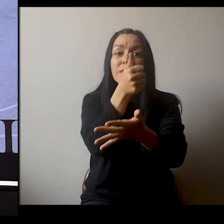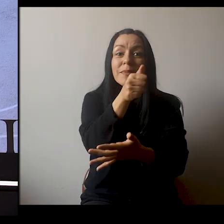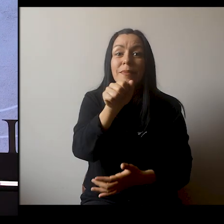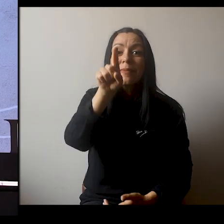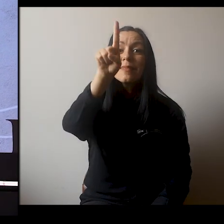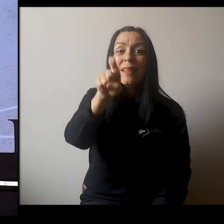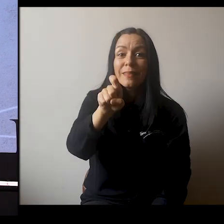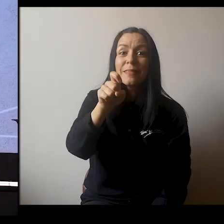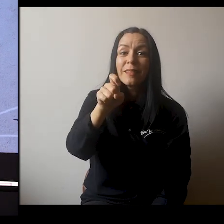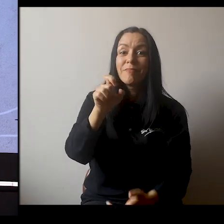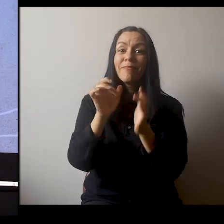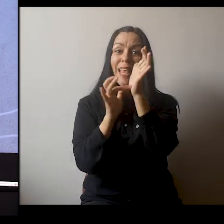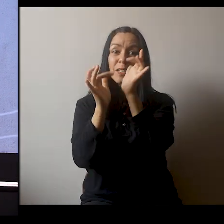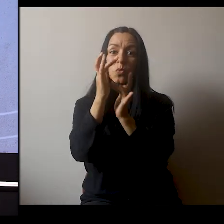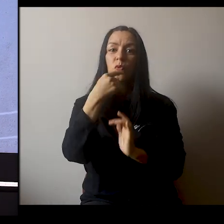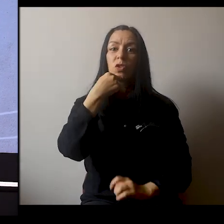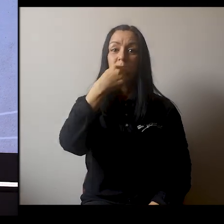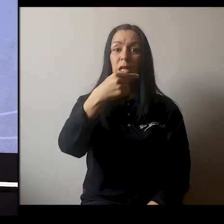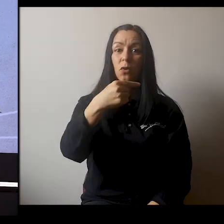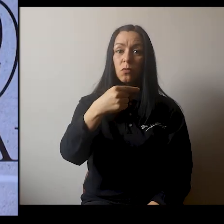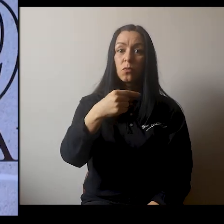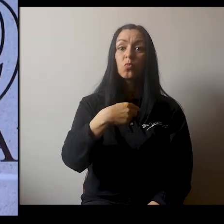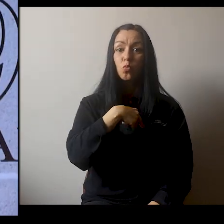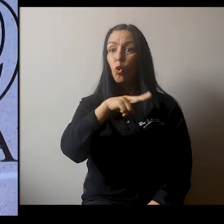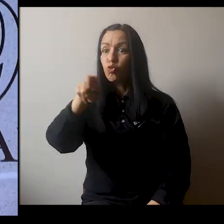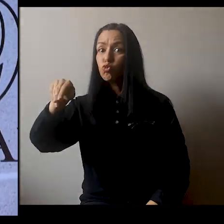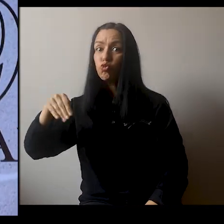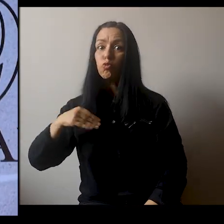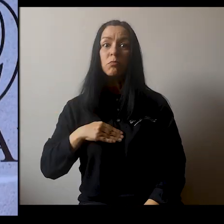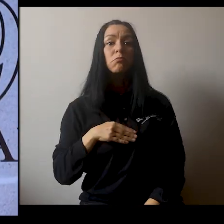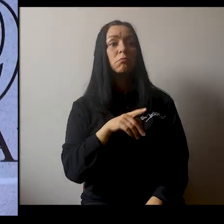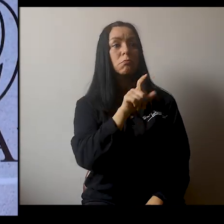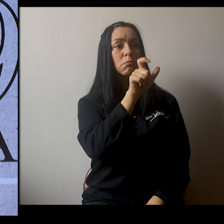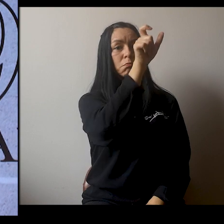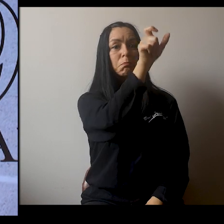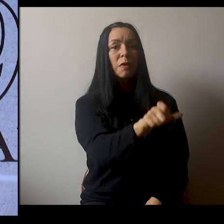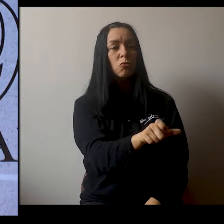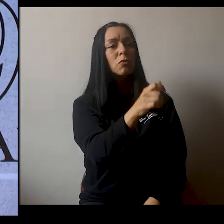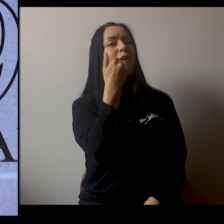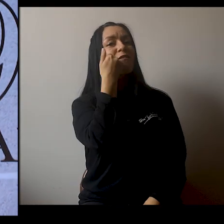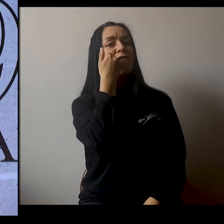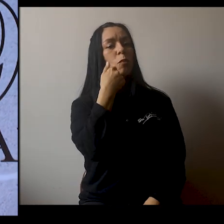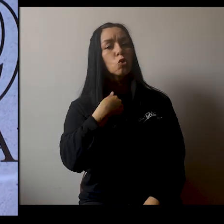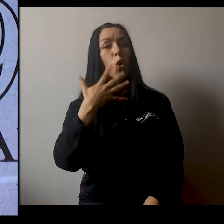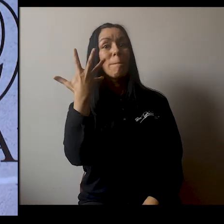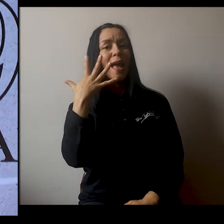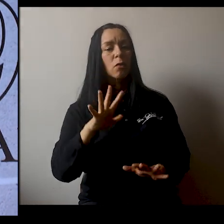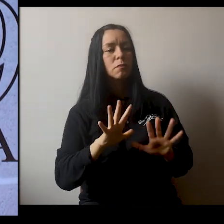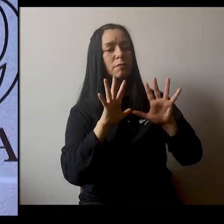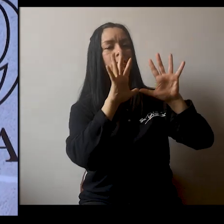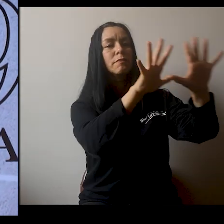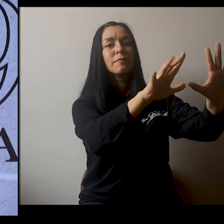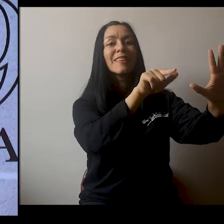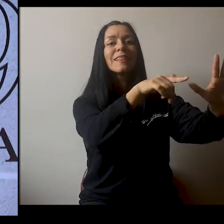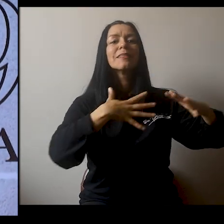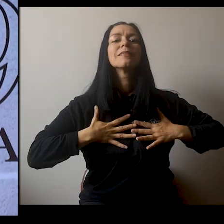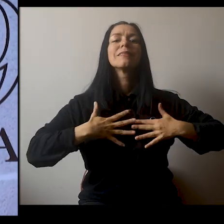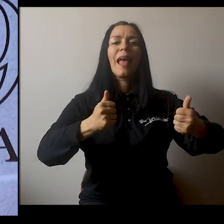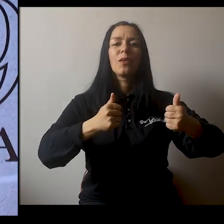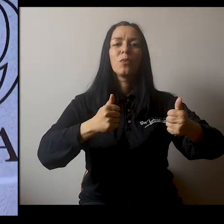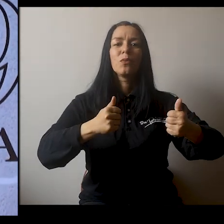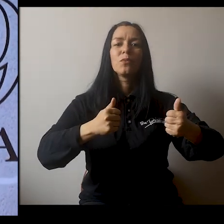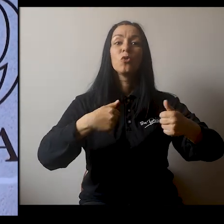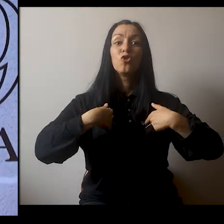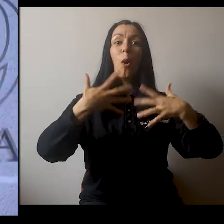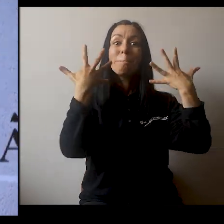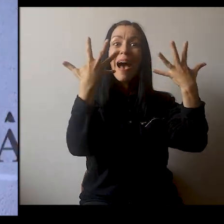16 que nosotros pondremos las manos sobre enfermos y ellos sanarán. Porque cuando yo pongo mis